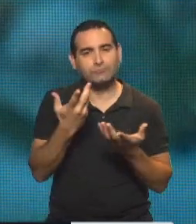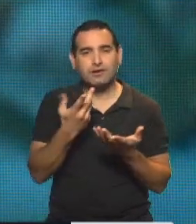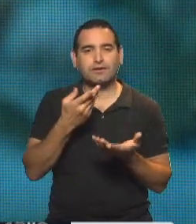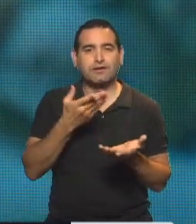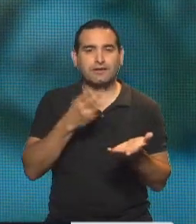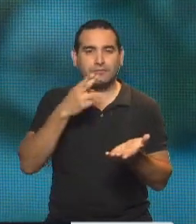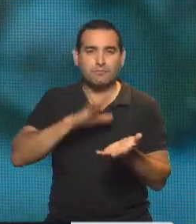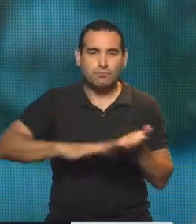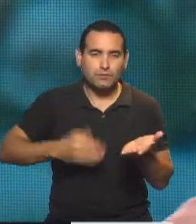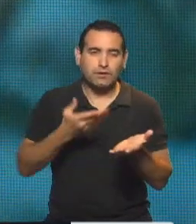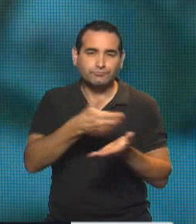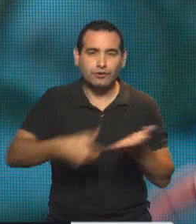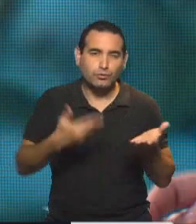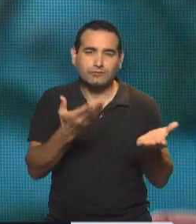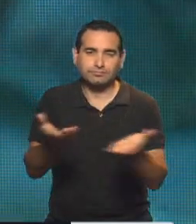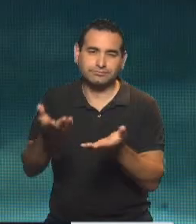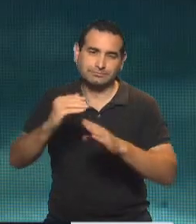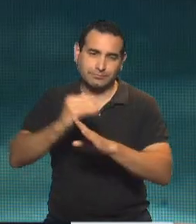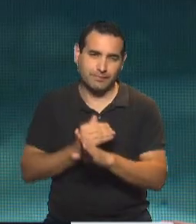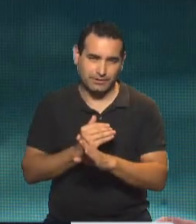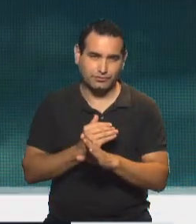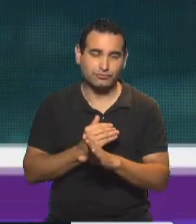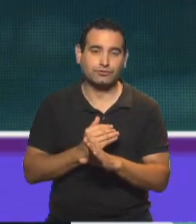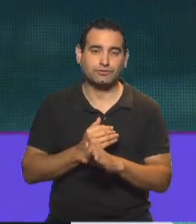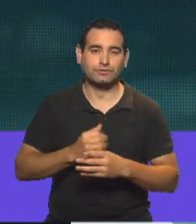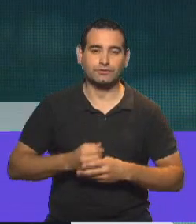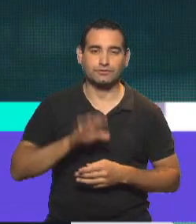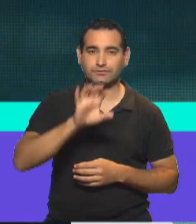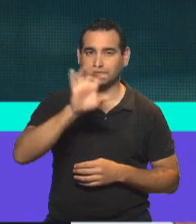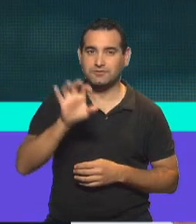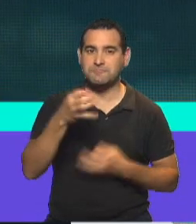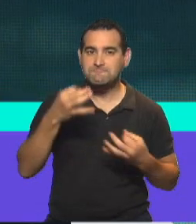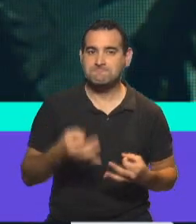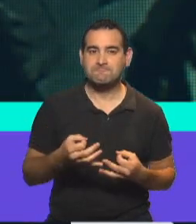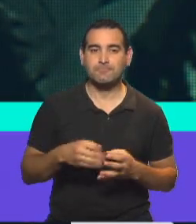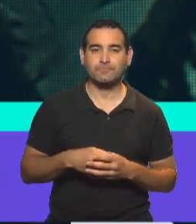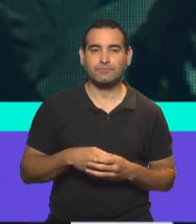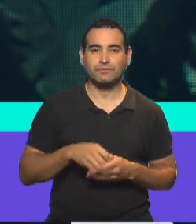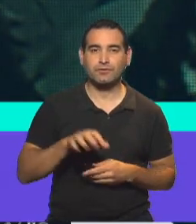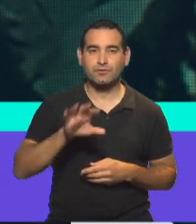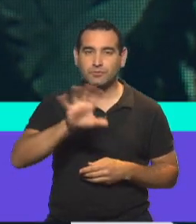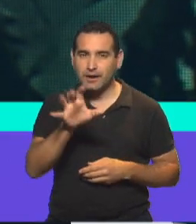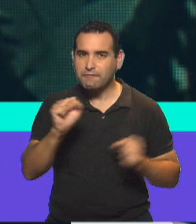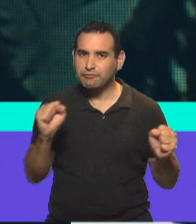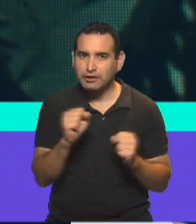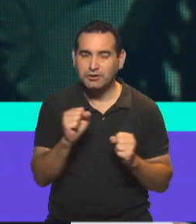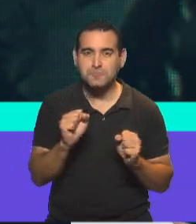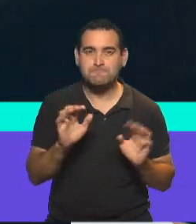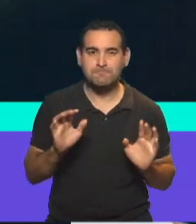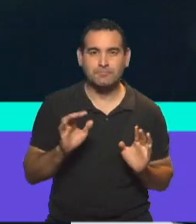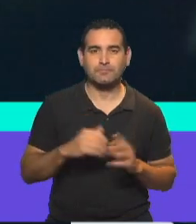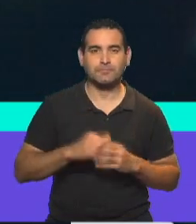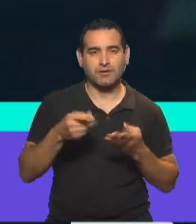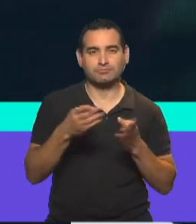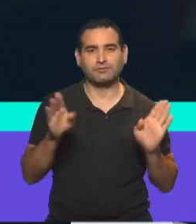las tarifas precisamente de varias zonas del país. Yo no sabría ya si calificarlas de zonas frías porque precisamente se amplió